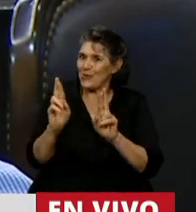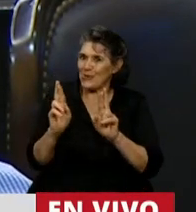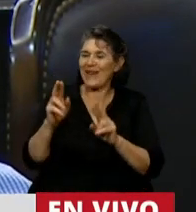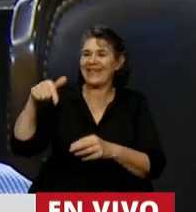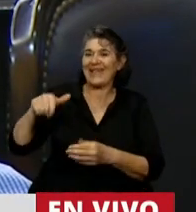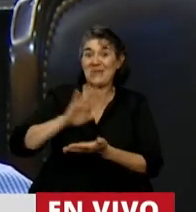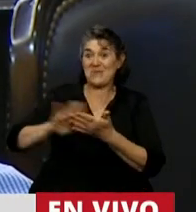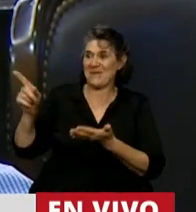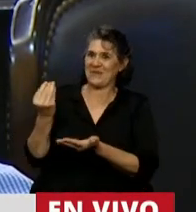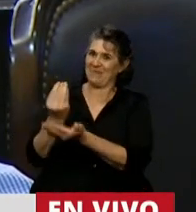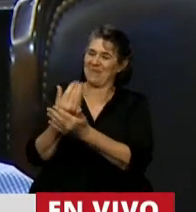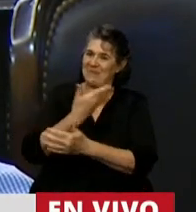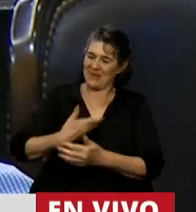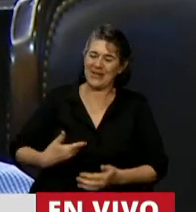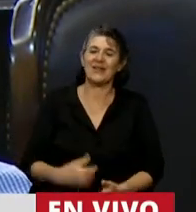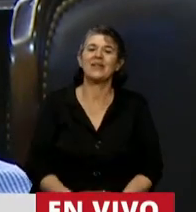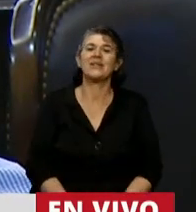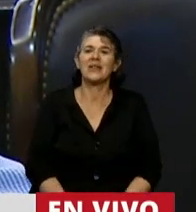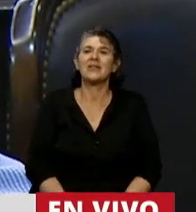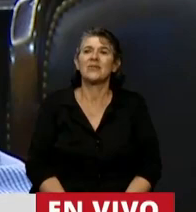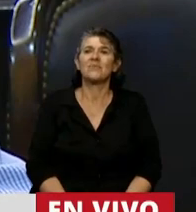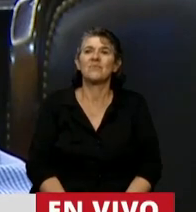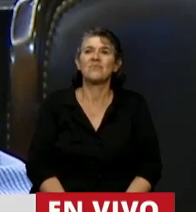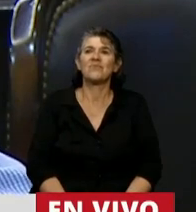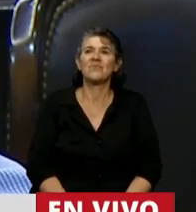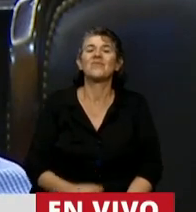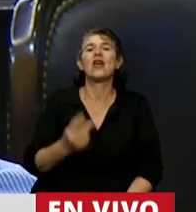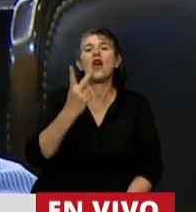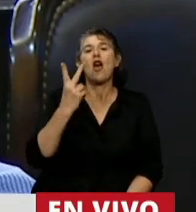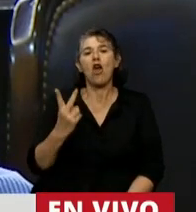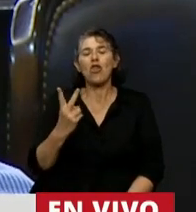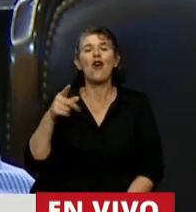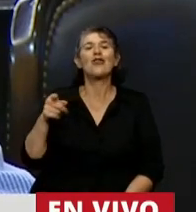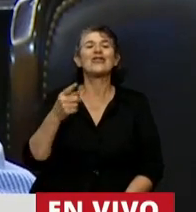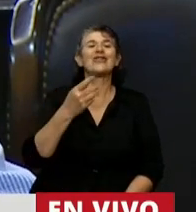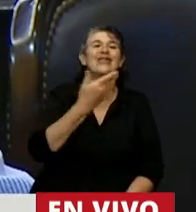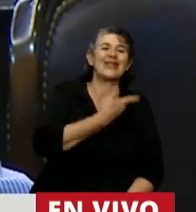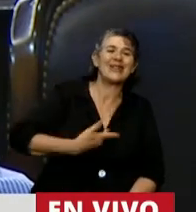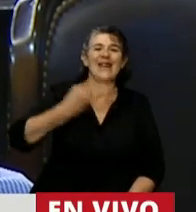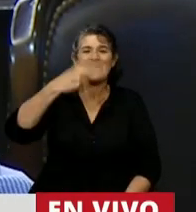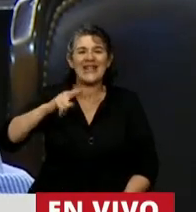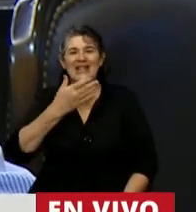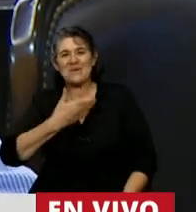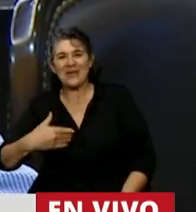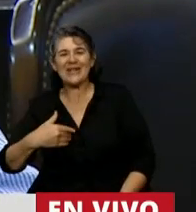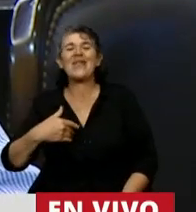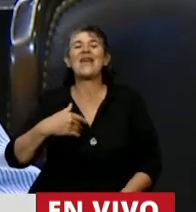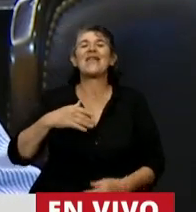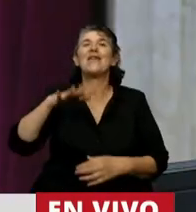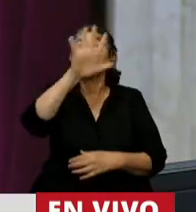Éxito en esta gestión y quedaron las dos vicepresidencias para la zona de Cuyo. Mucho Muchas éxito. Gracias,